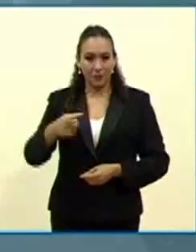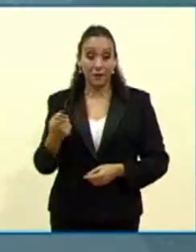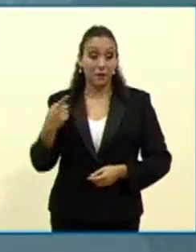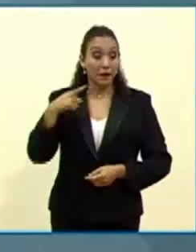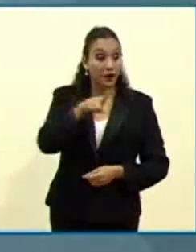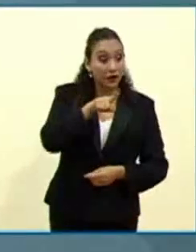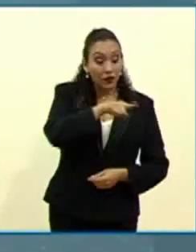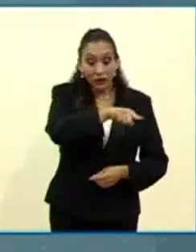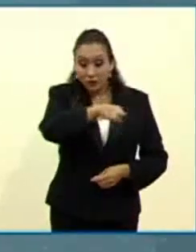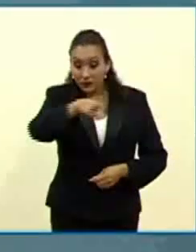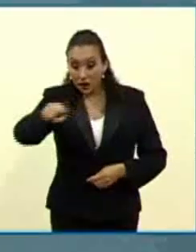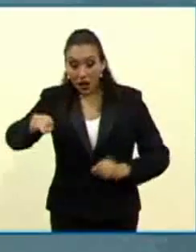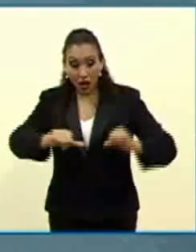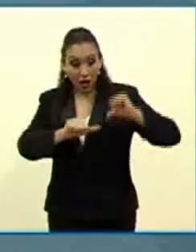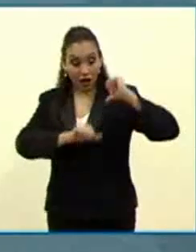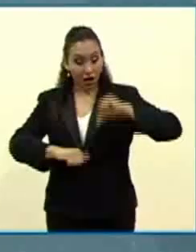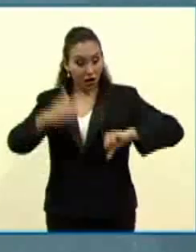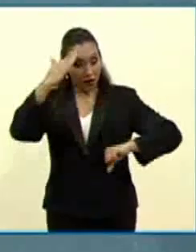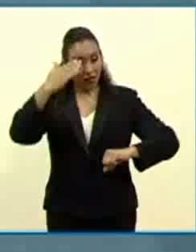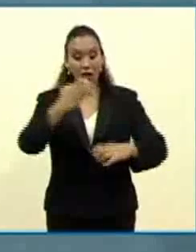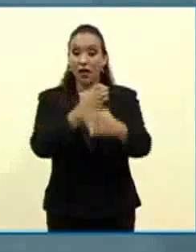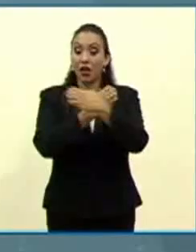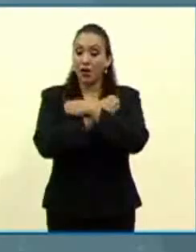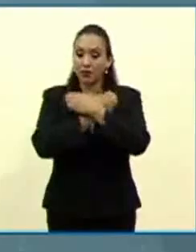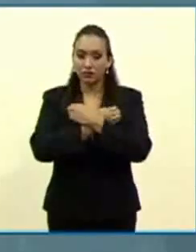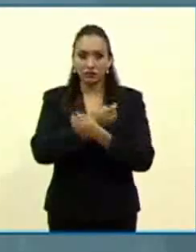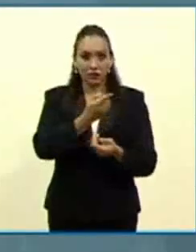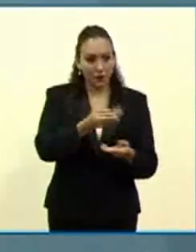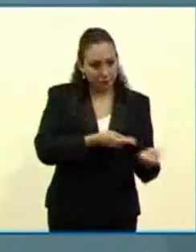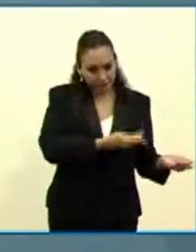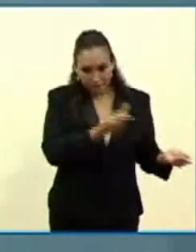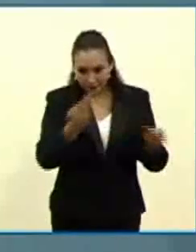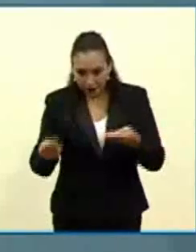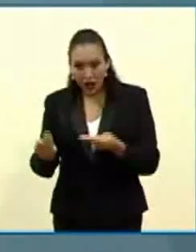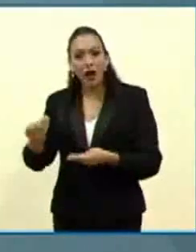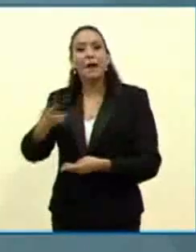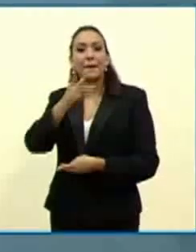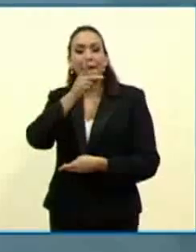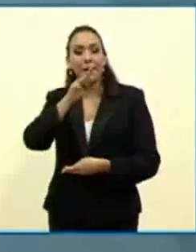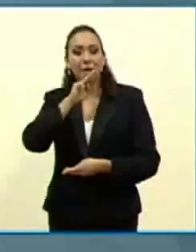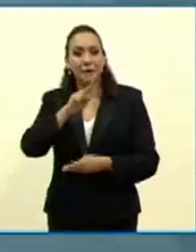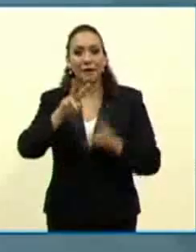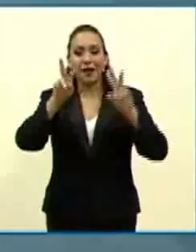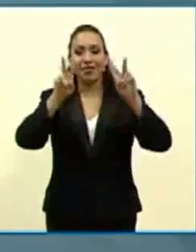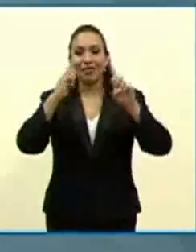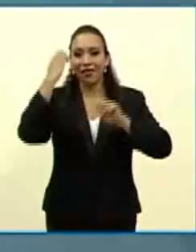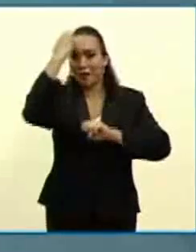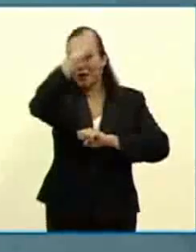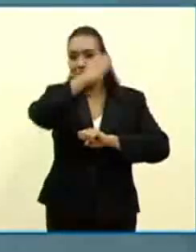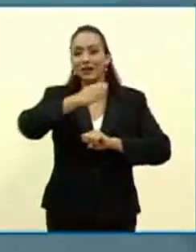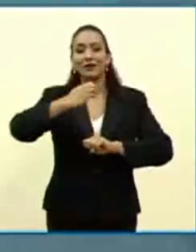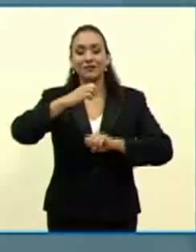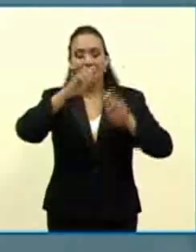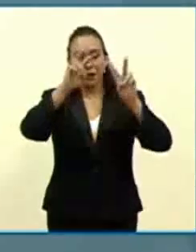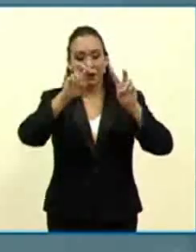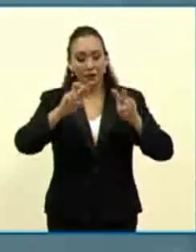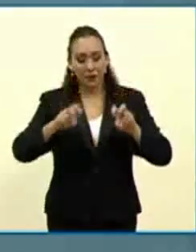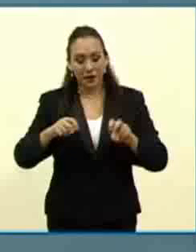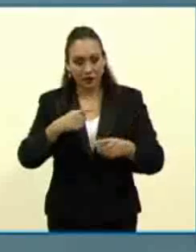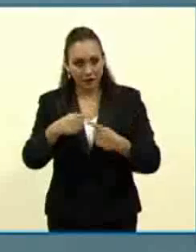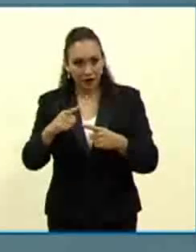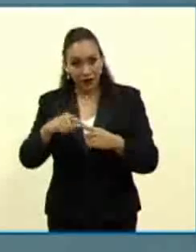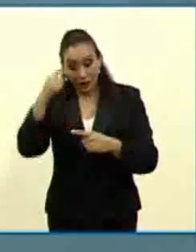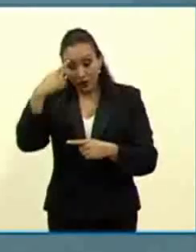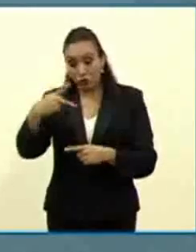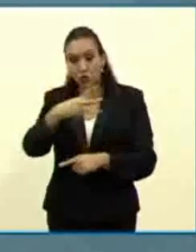las autoridades educativas del Estado entregar a unos padres de familia el temario de examen de conocimientos para que su hijo,